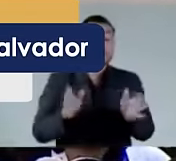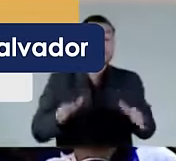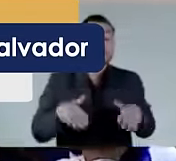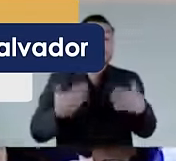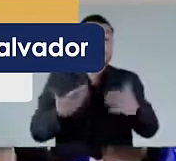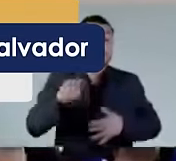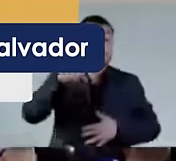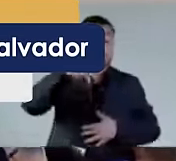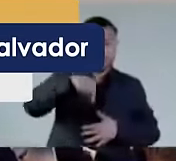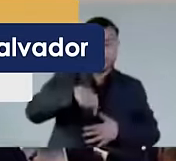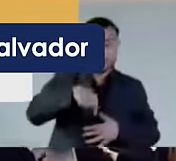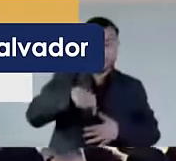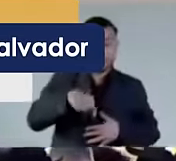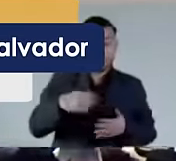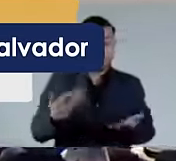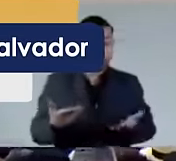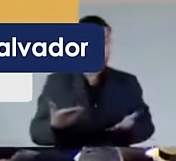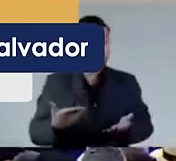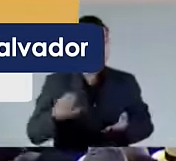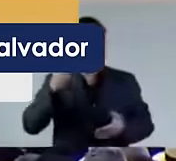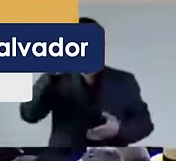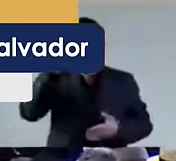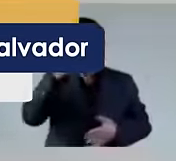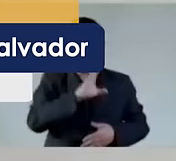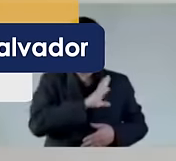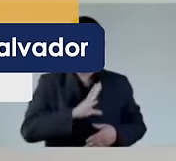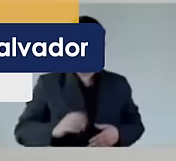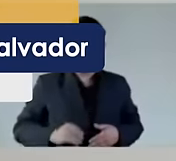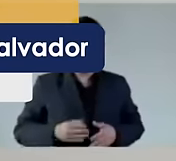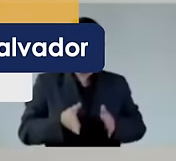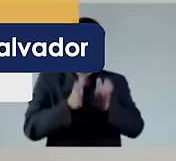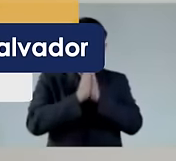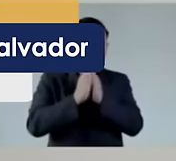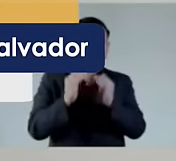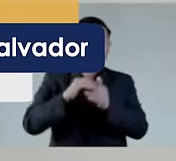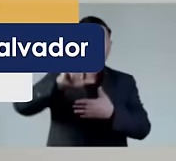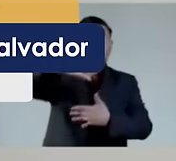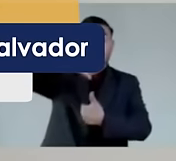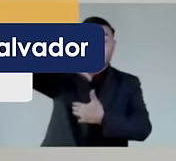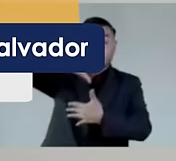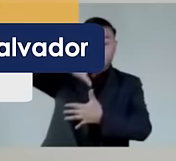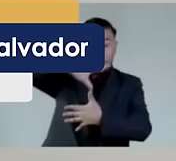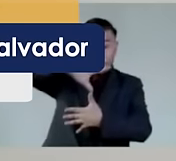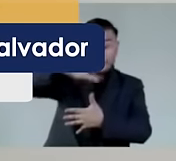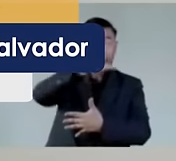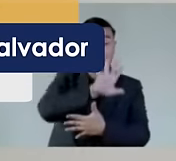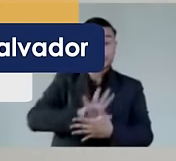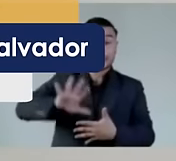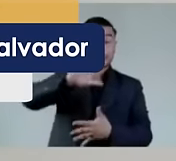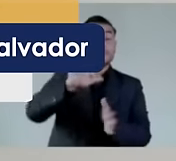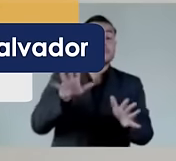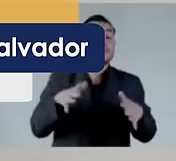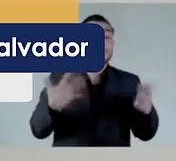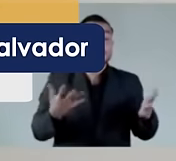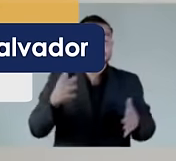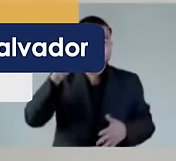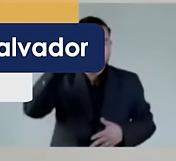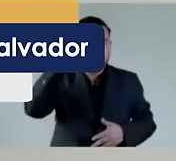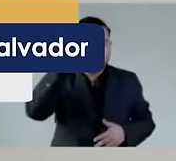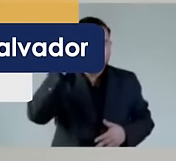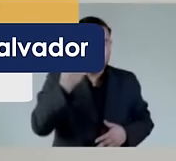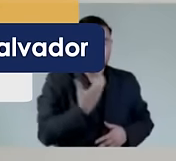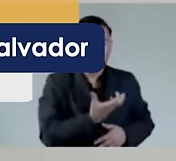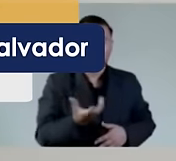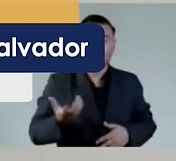que hoy no sólo oramos por el salvador sino por toda la región y reconocemos en la soberanía